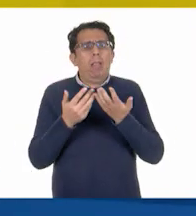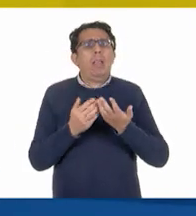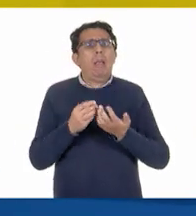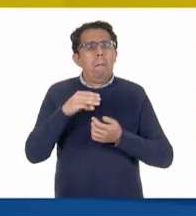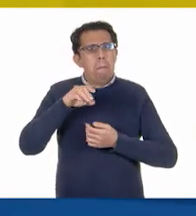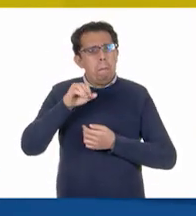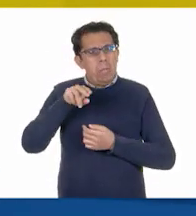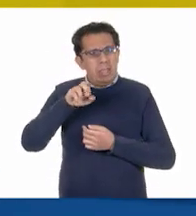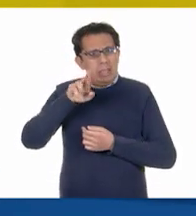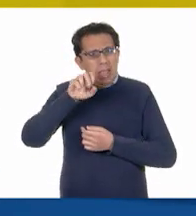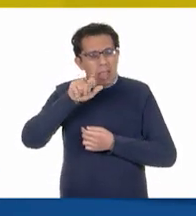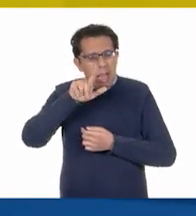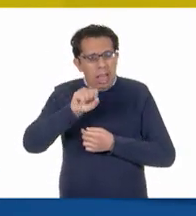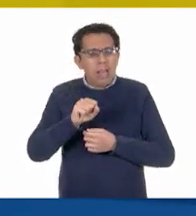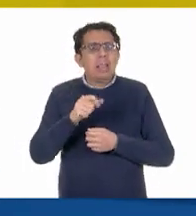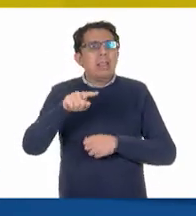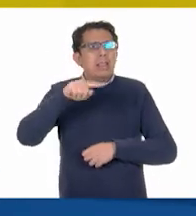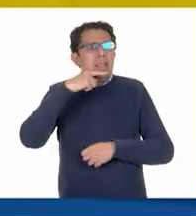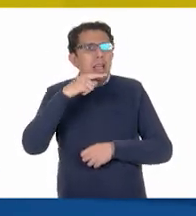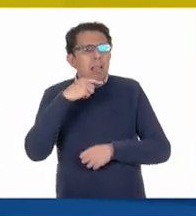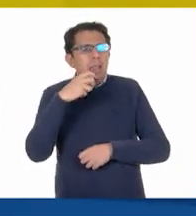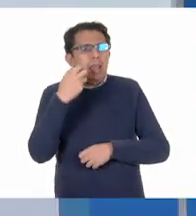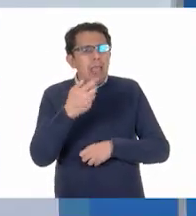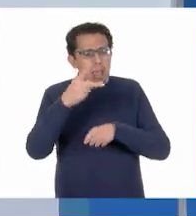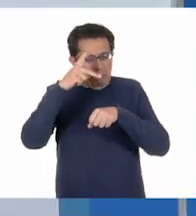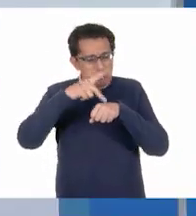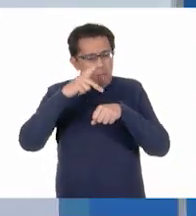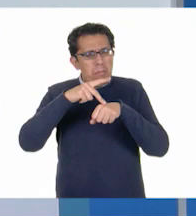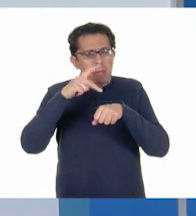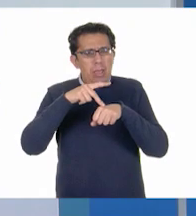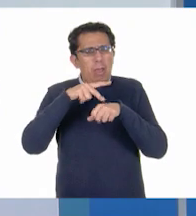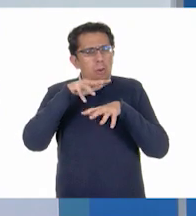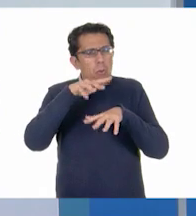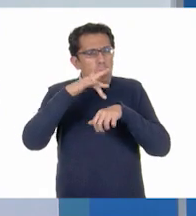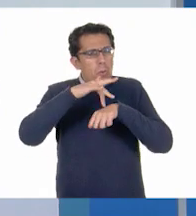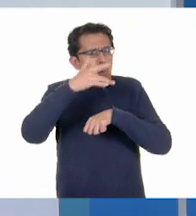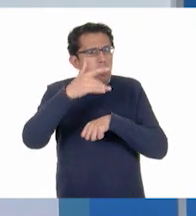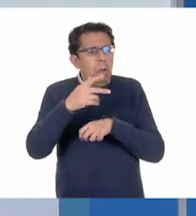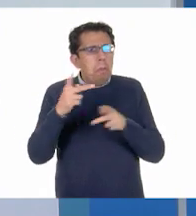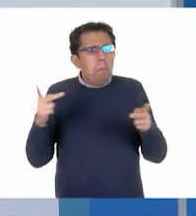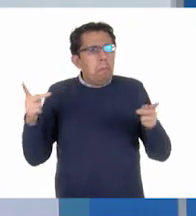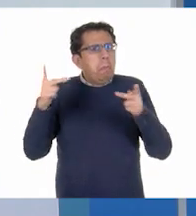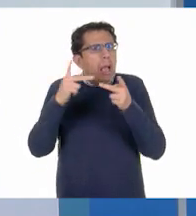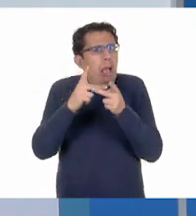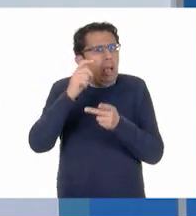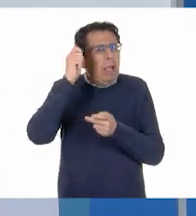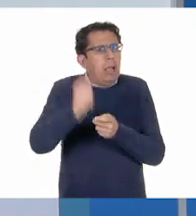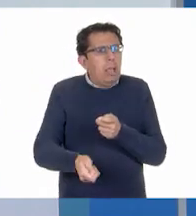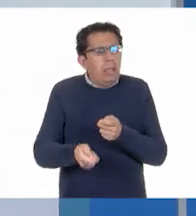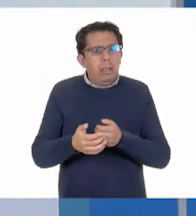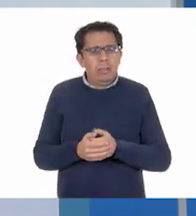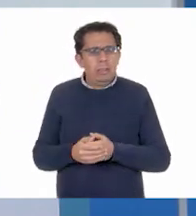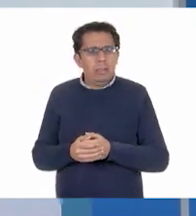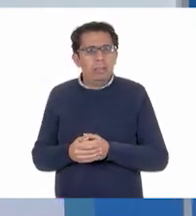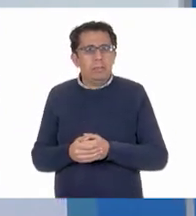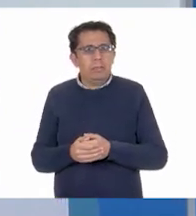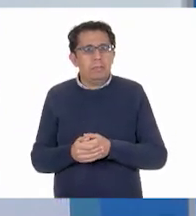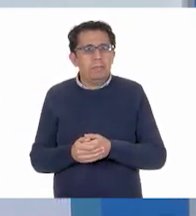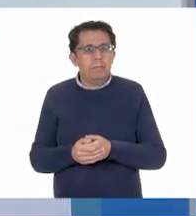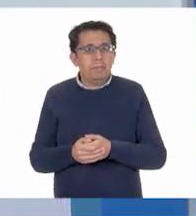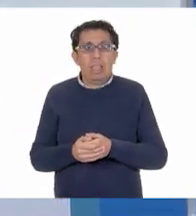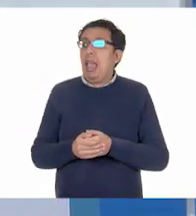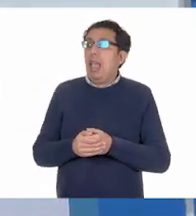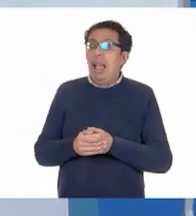y los lápices. Es que no tiene nada en común. ¿Qué es eso? ¿Eh? Nunca lo vamos a...